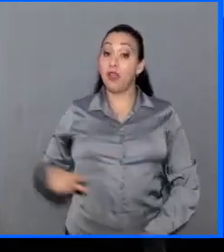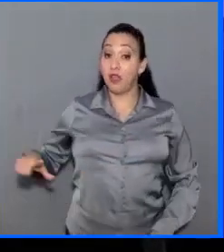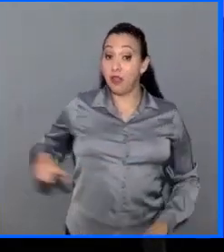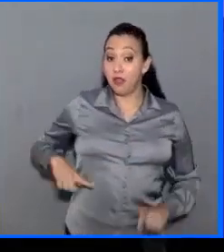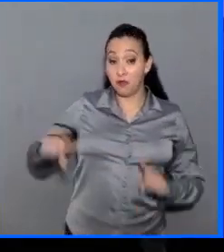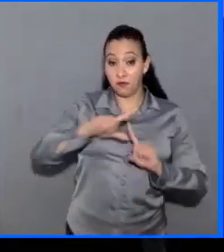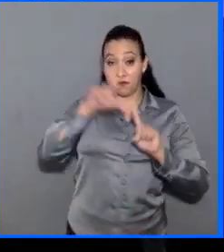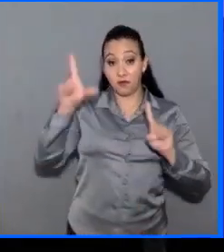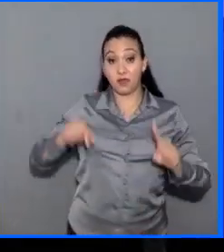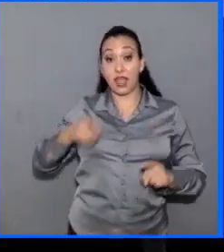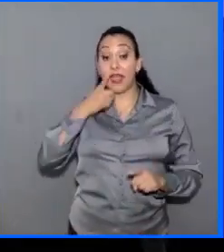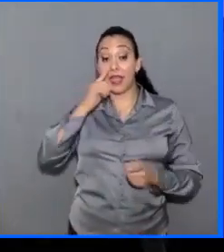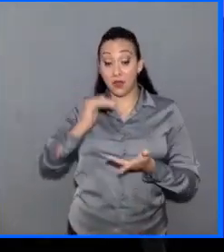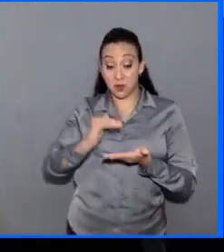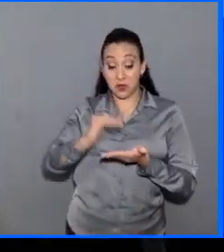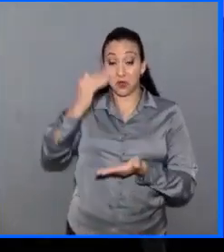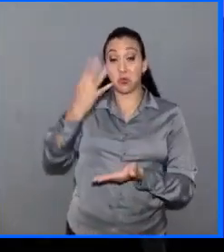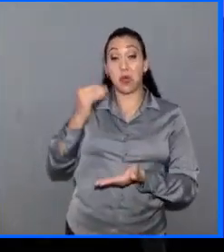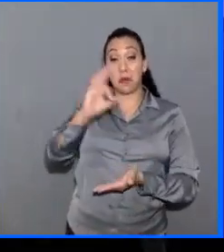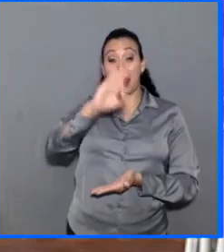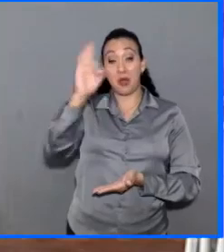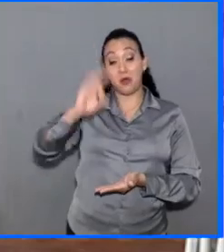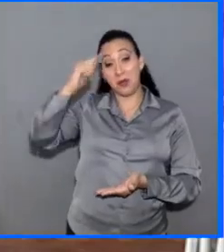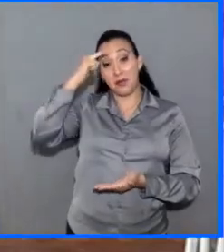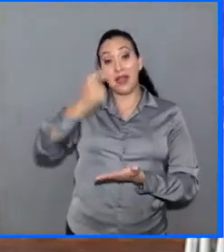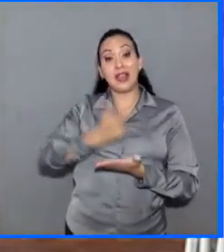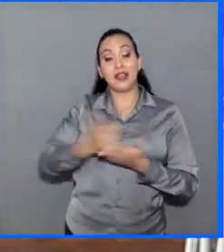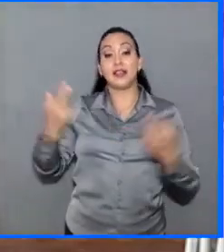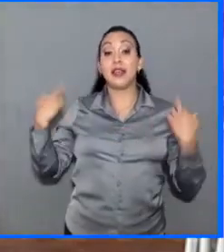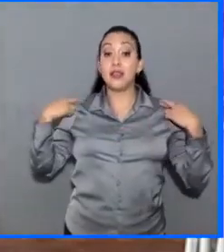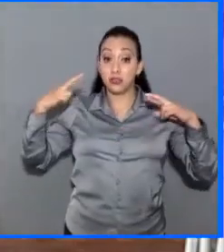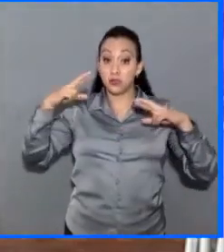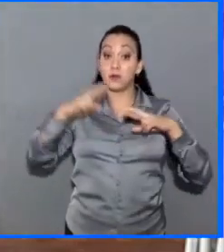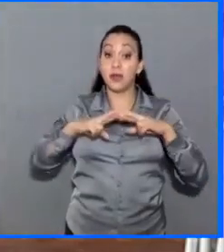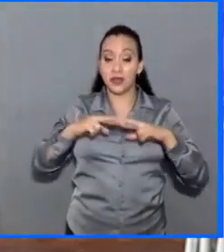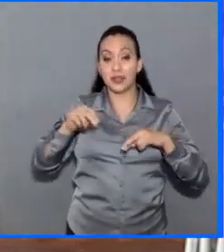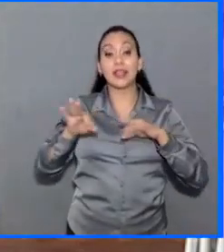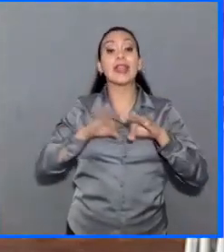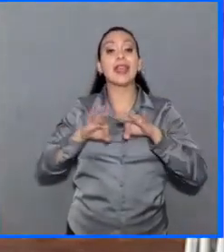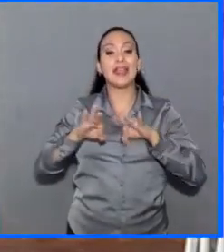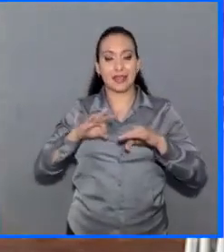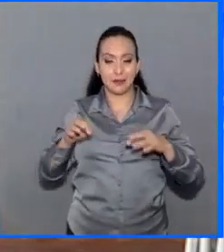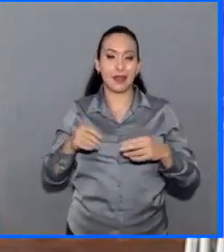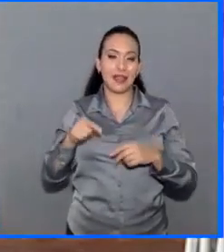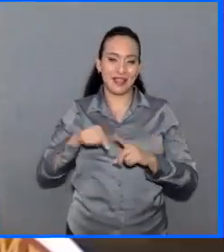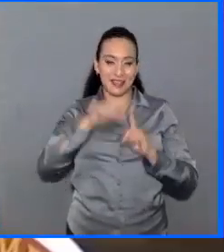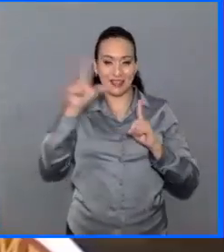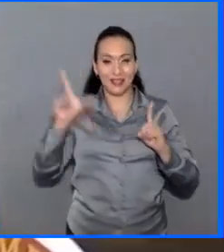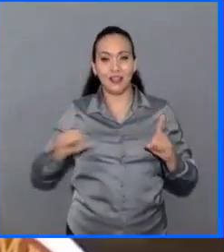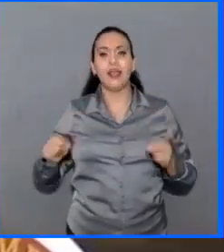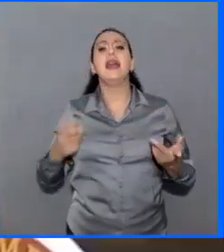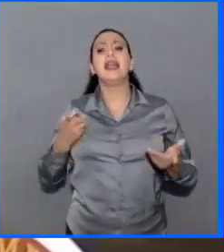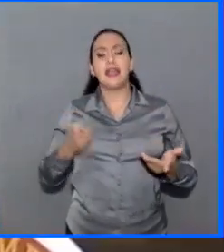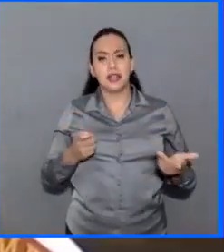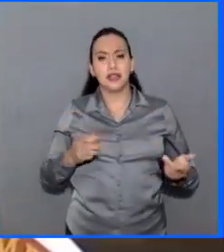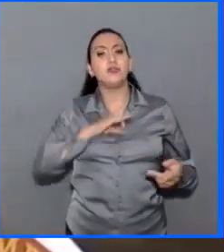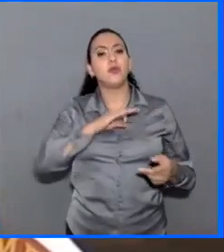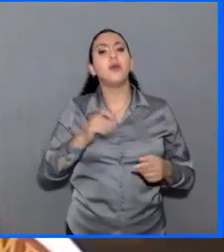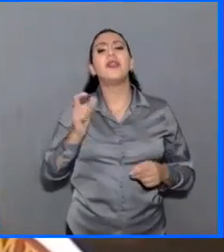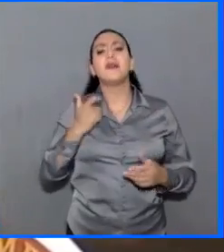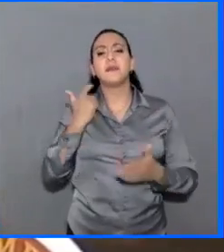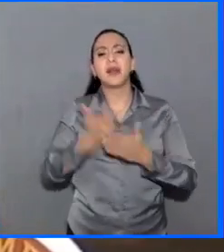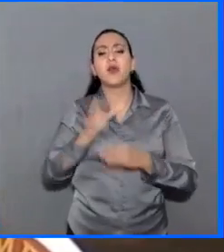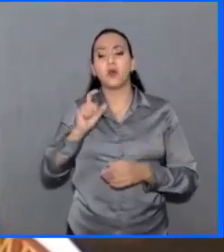aumento de 9% al salario de los docentes de educación pública en todo el país, que será retroactivo al 1 de enero de este